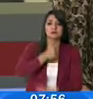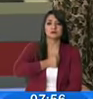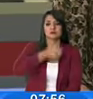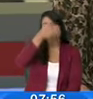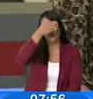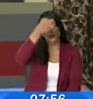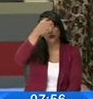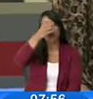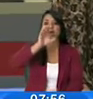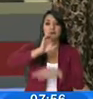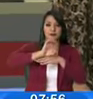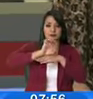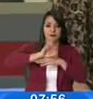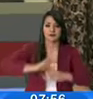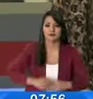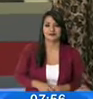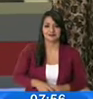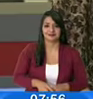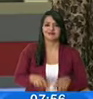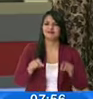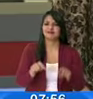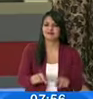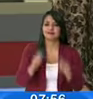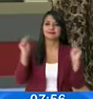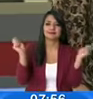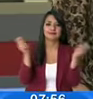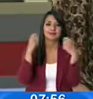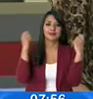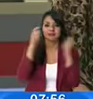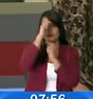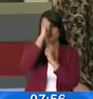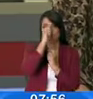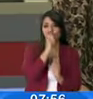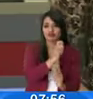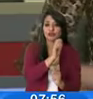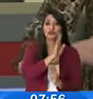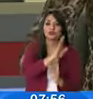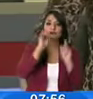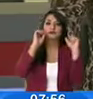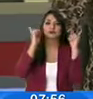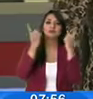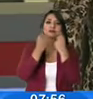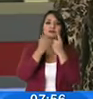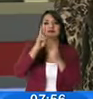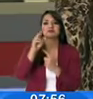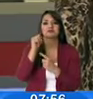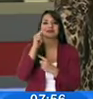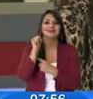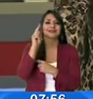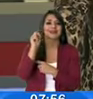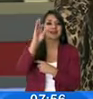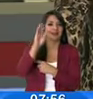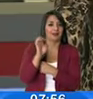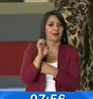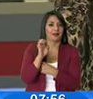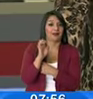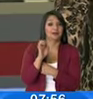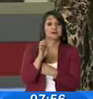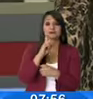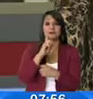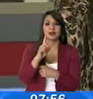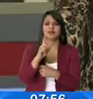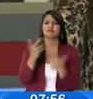patrimonio cultural del país. Allí se llevan a cabo las fiestas en honor al patrono del pueblo, San Vicente Ferrer, en la que destacan